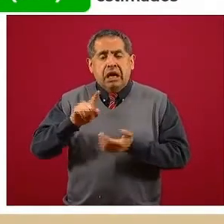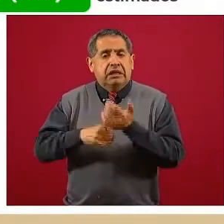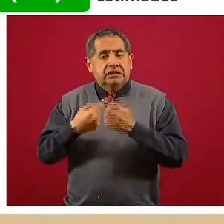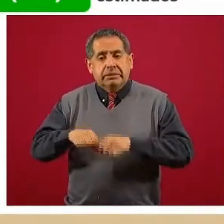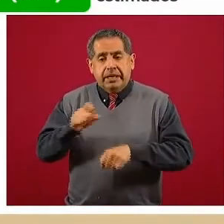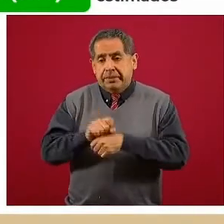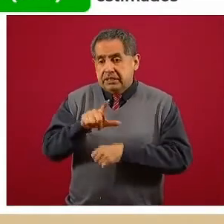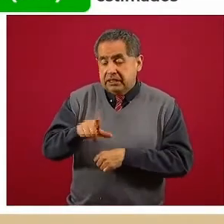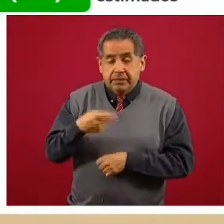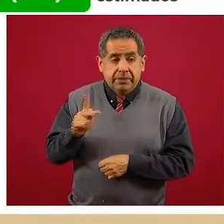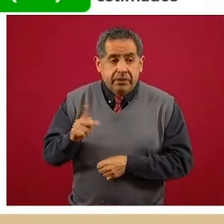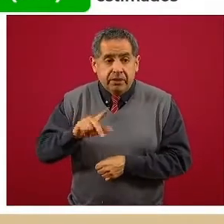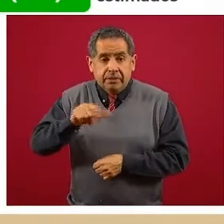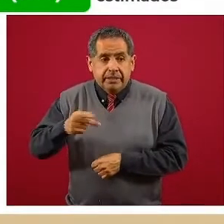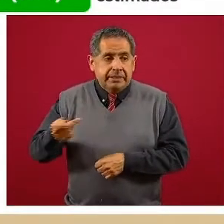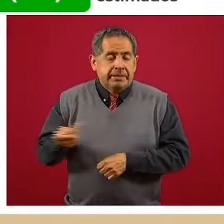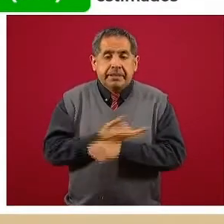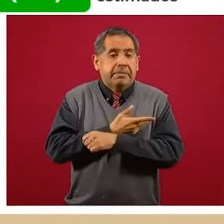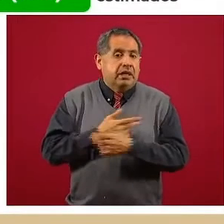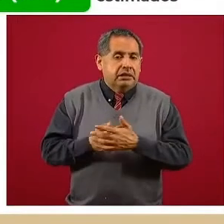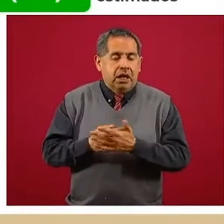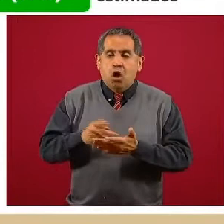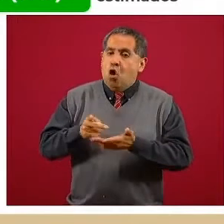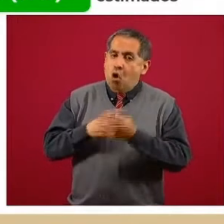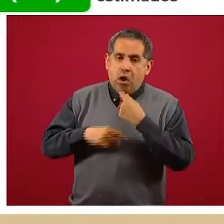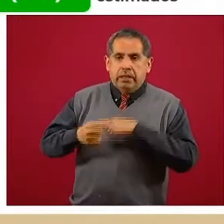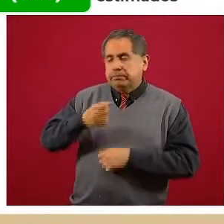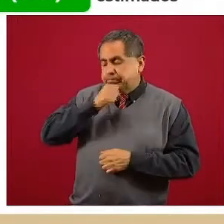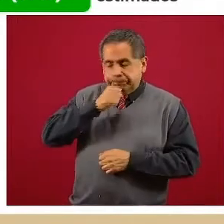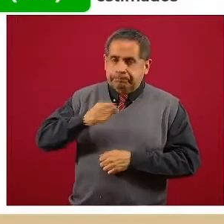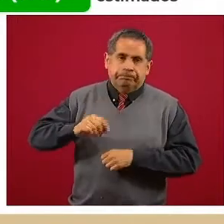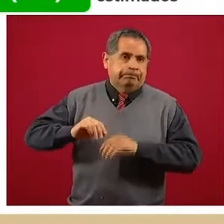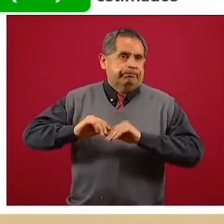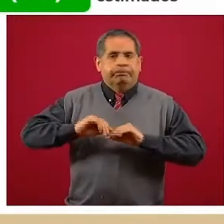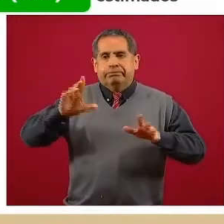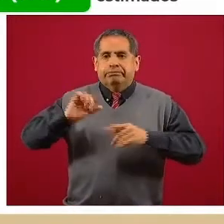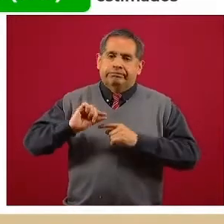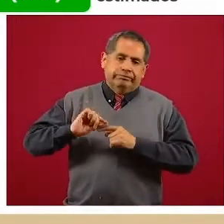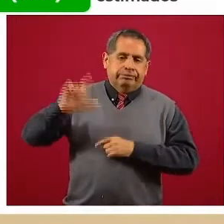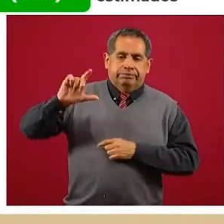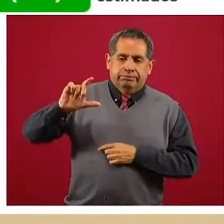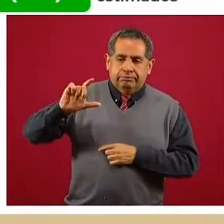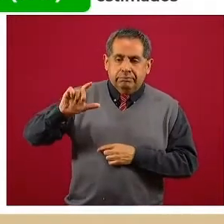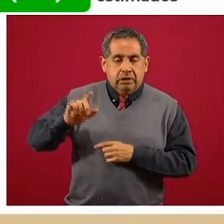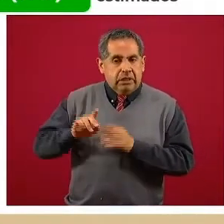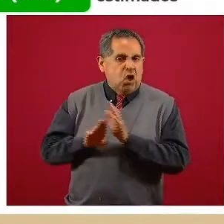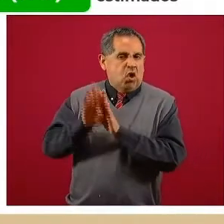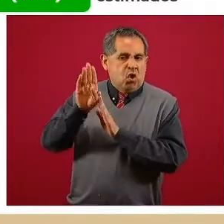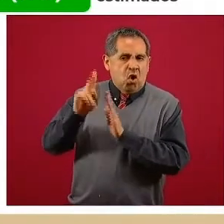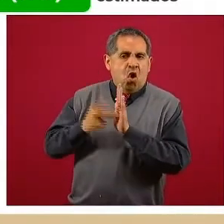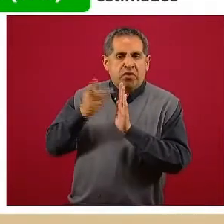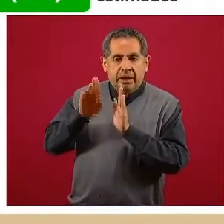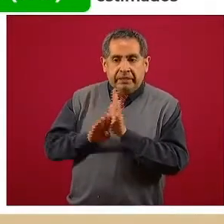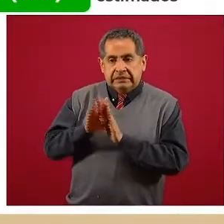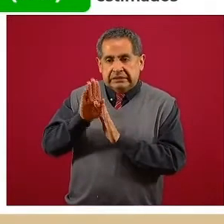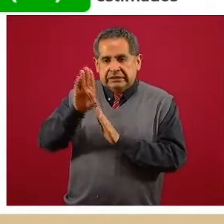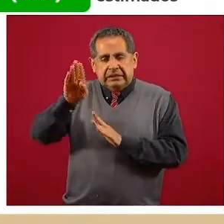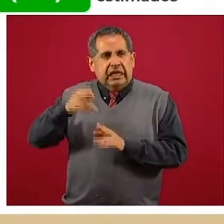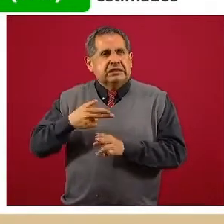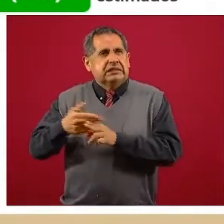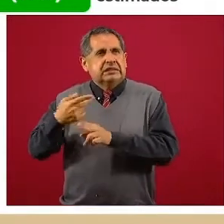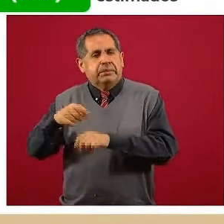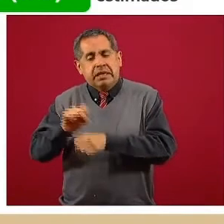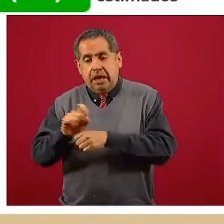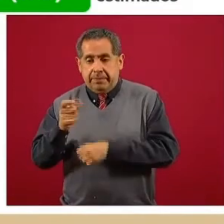27, sin embargo rápidamente luego vuelve a retomar la tendencia ascendente, la cual sucede hasta la